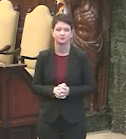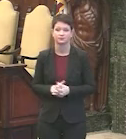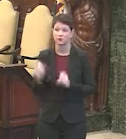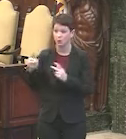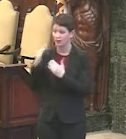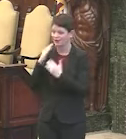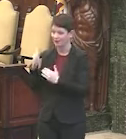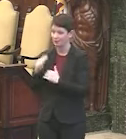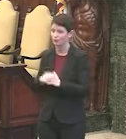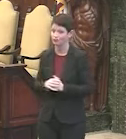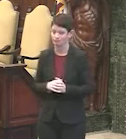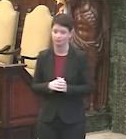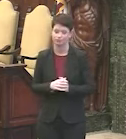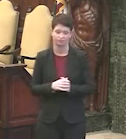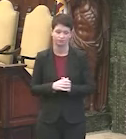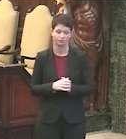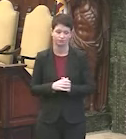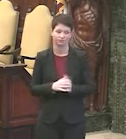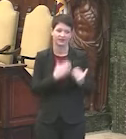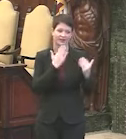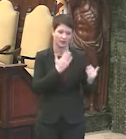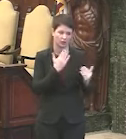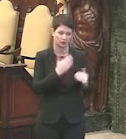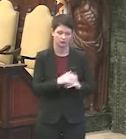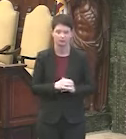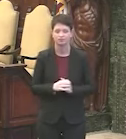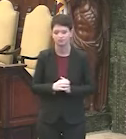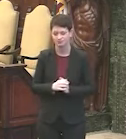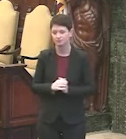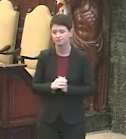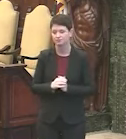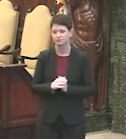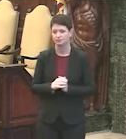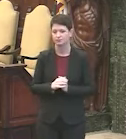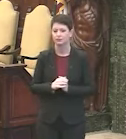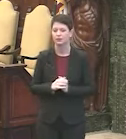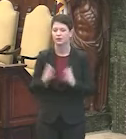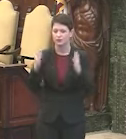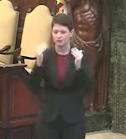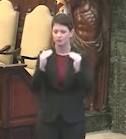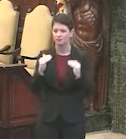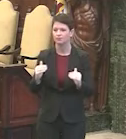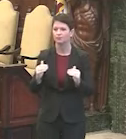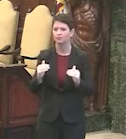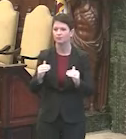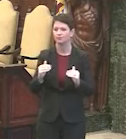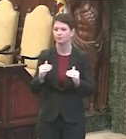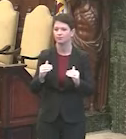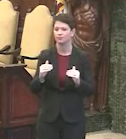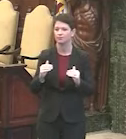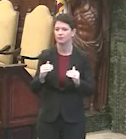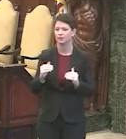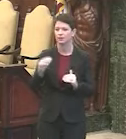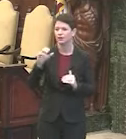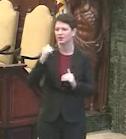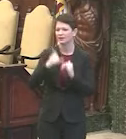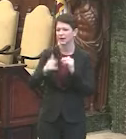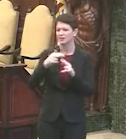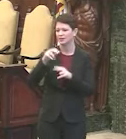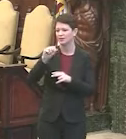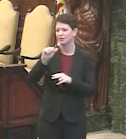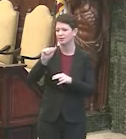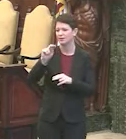Gracias. Vale. gracias a ustedes. Thank you. Thanks to you all. Thank you, Arjenis. Next up, we have Isabella Sanchez from